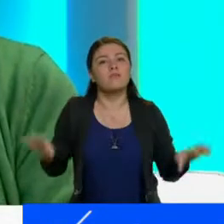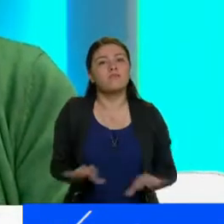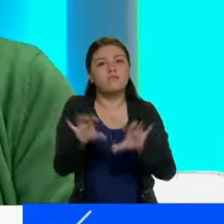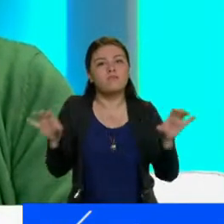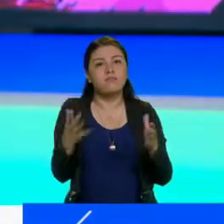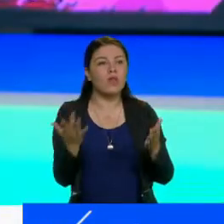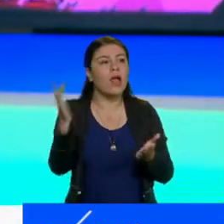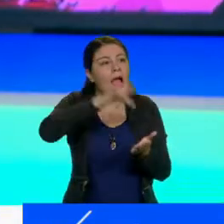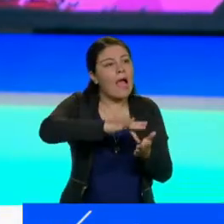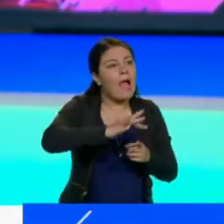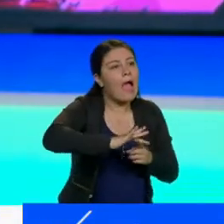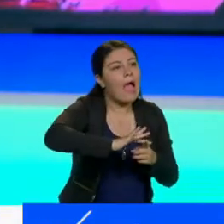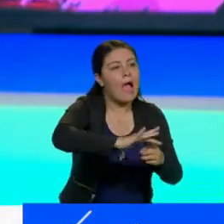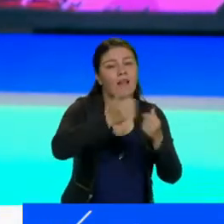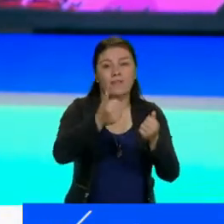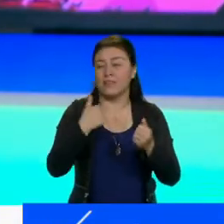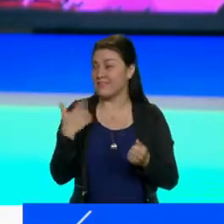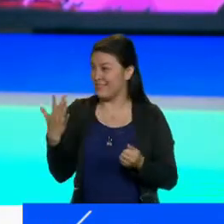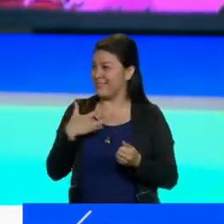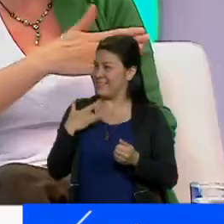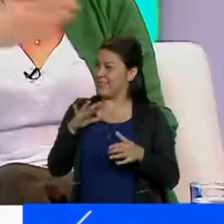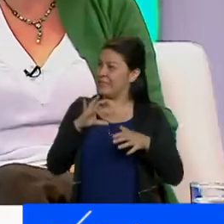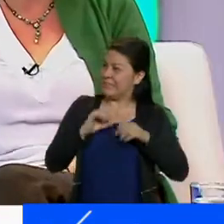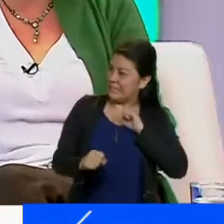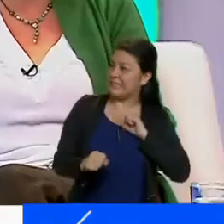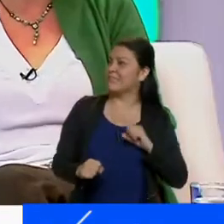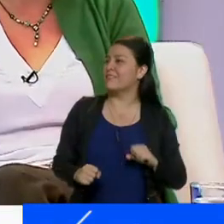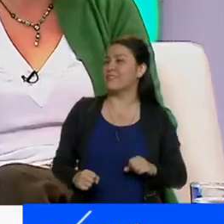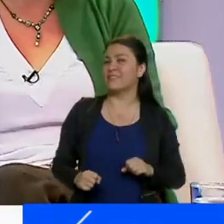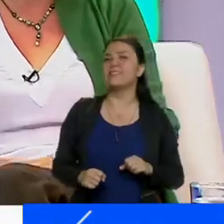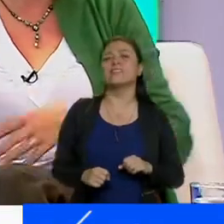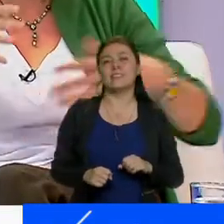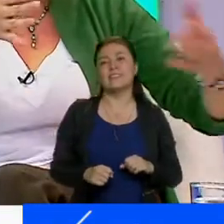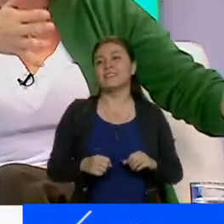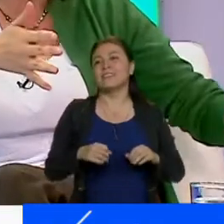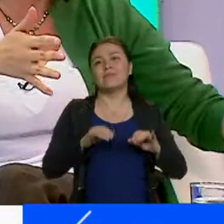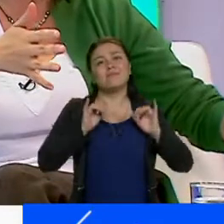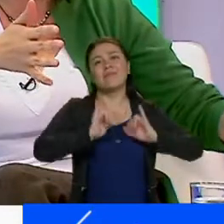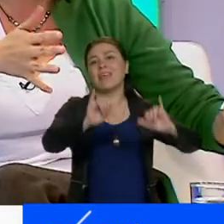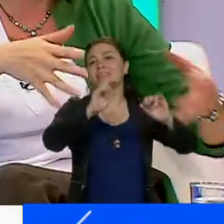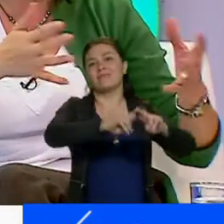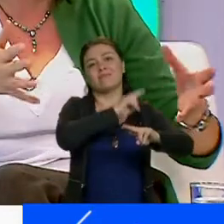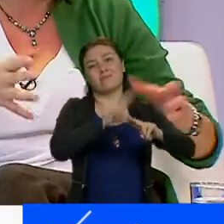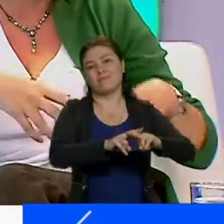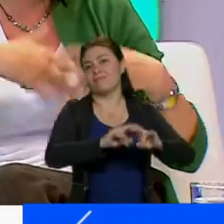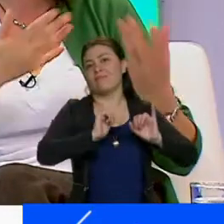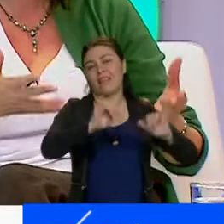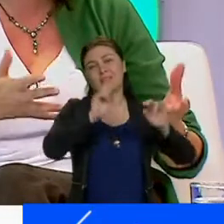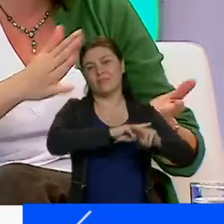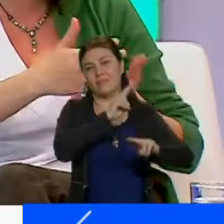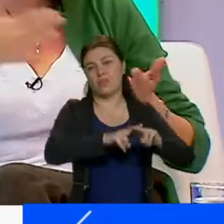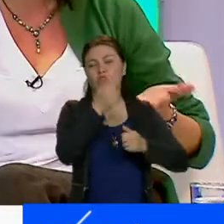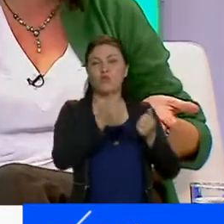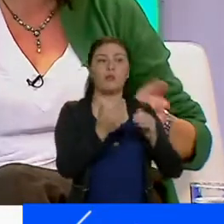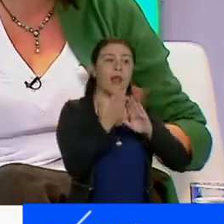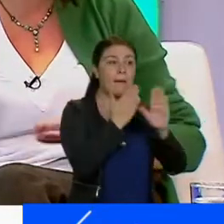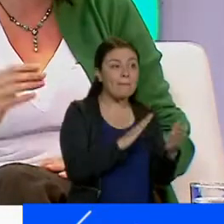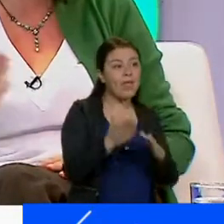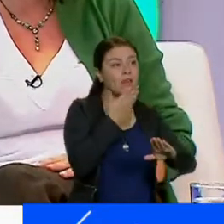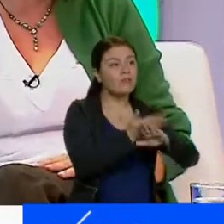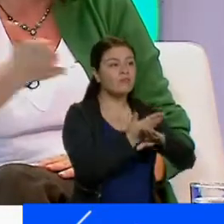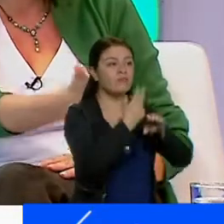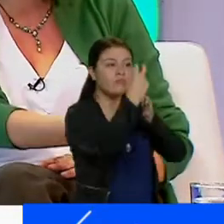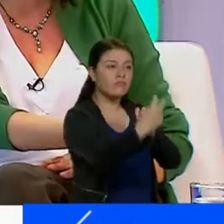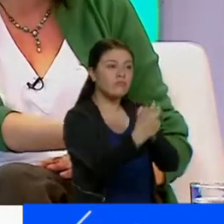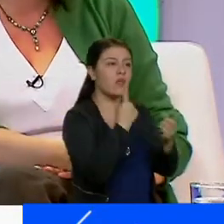territorio. Entonces, ¿sí hay frustración? Yo creo que es un desenlace natural. Primero tienes que hacer los planes, formularlos con la gente, y ahora tienes que